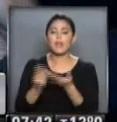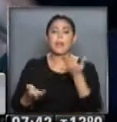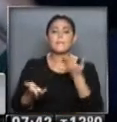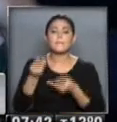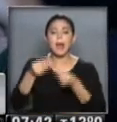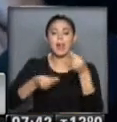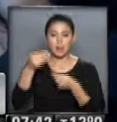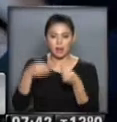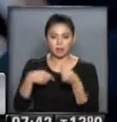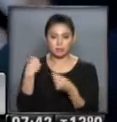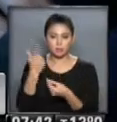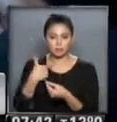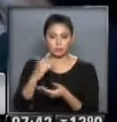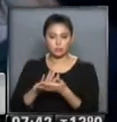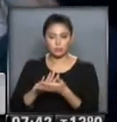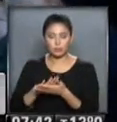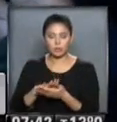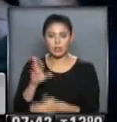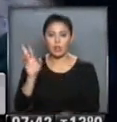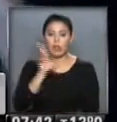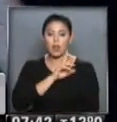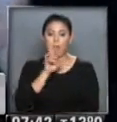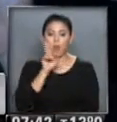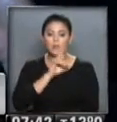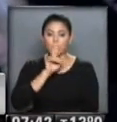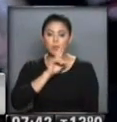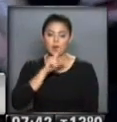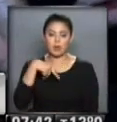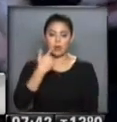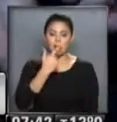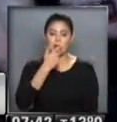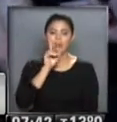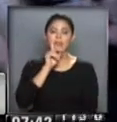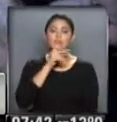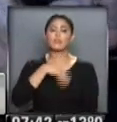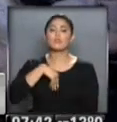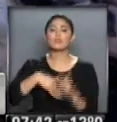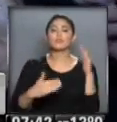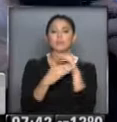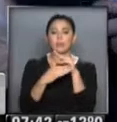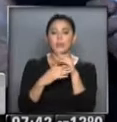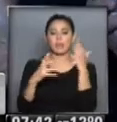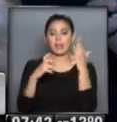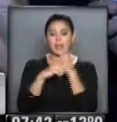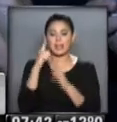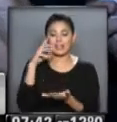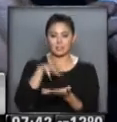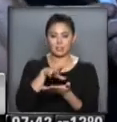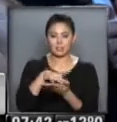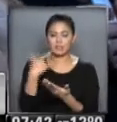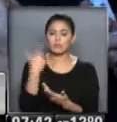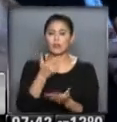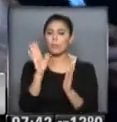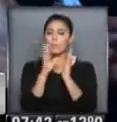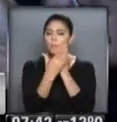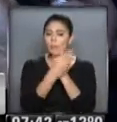la gestión que estamos haciendo sobre la señora que está a cargo la superintendencia de seguridad a ver cómo mejorando los expedientes que